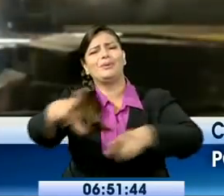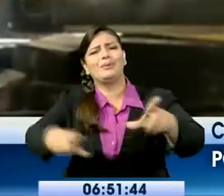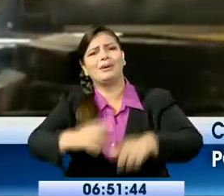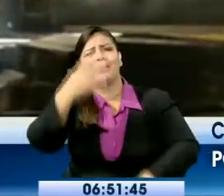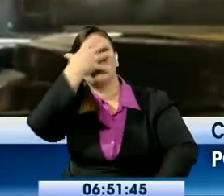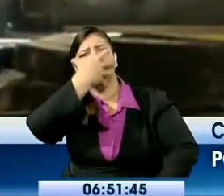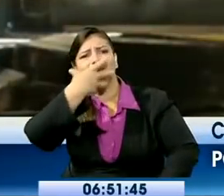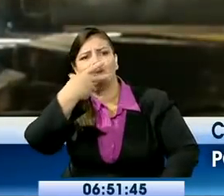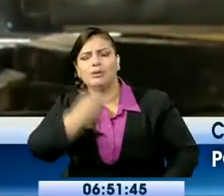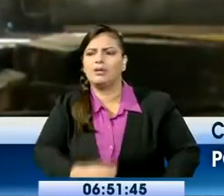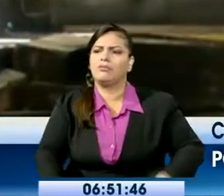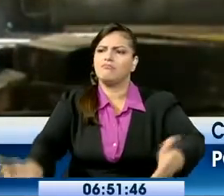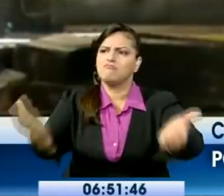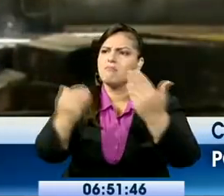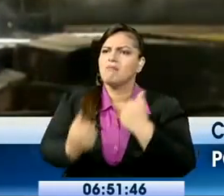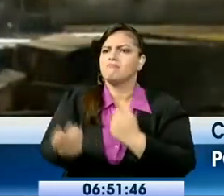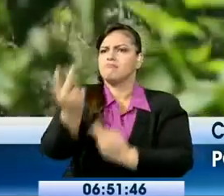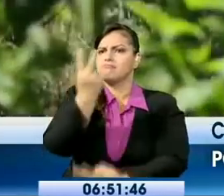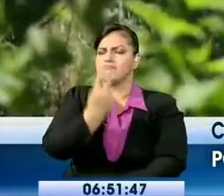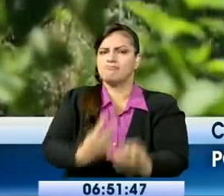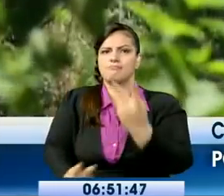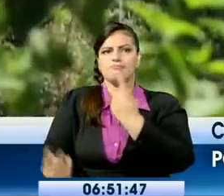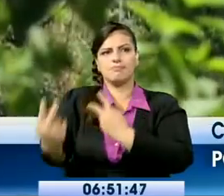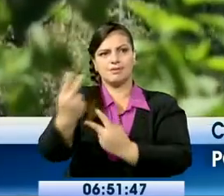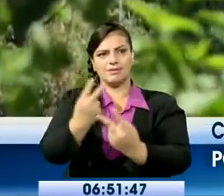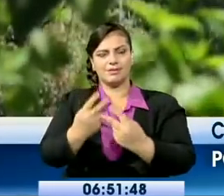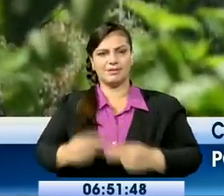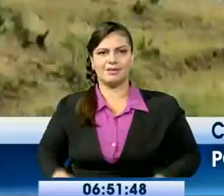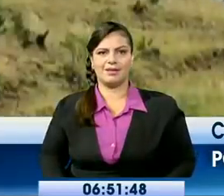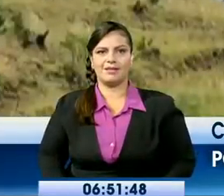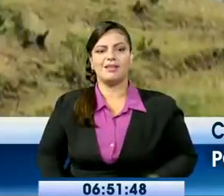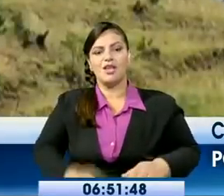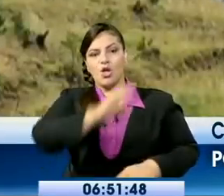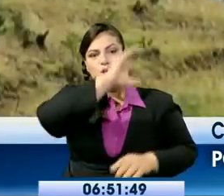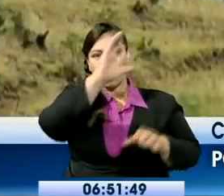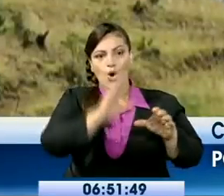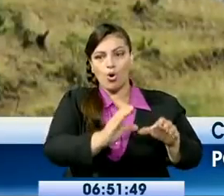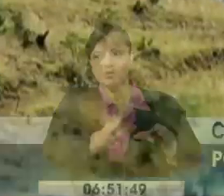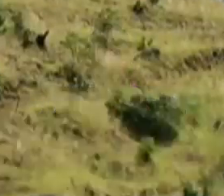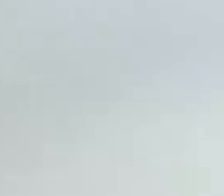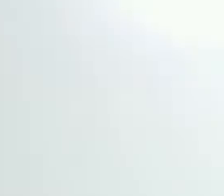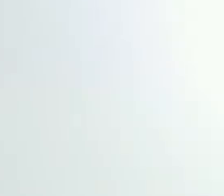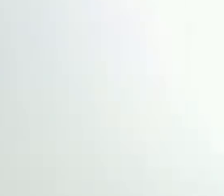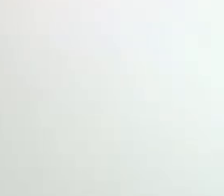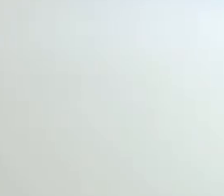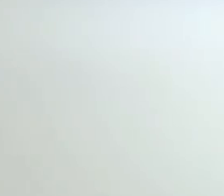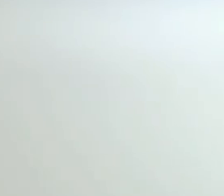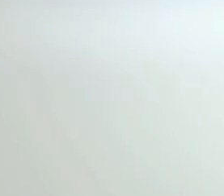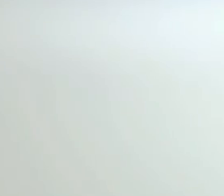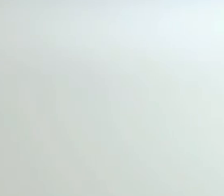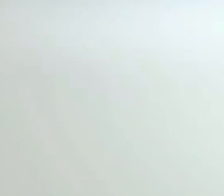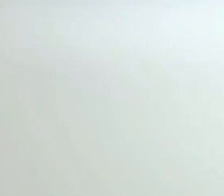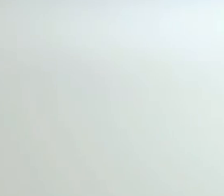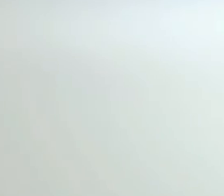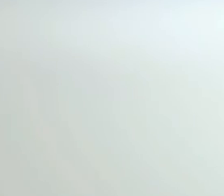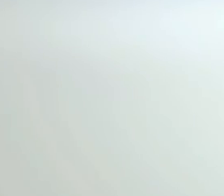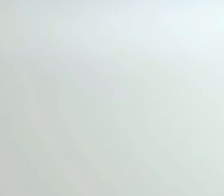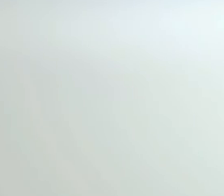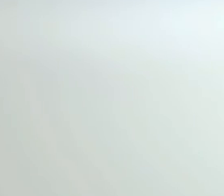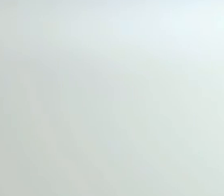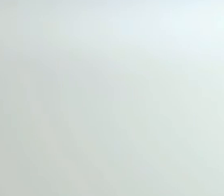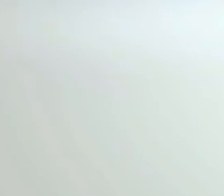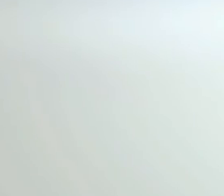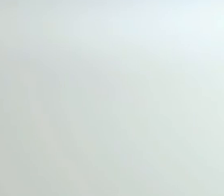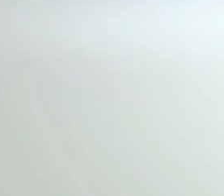Lugar fantástico, un punto estratégico entre dos regiones. Informó Julio César Sao. Viaja primero